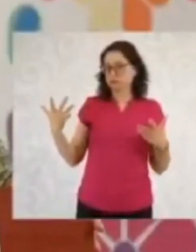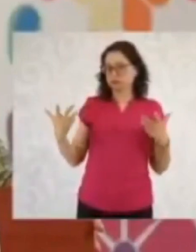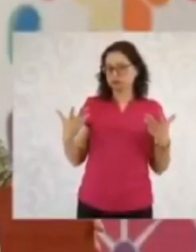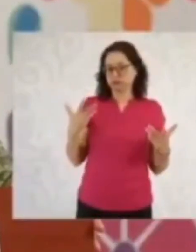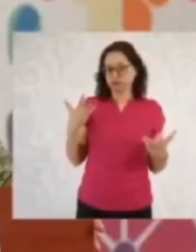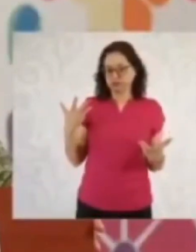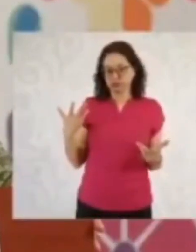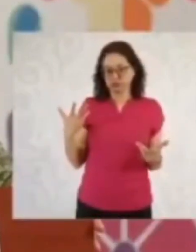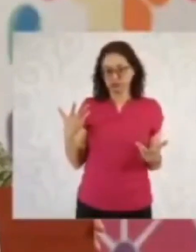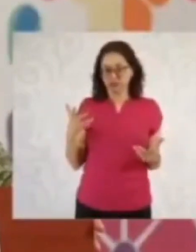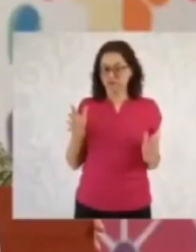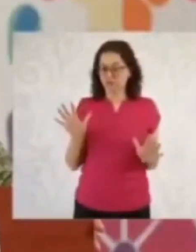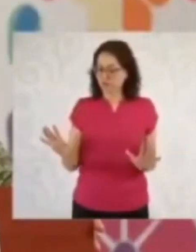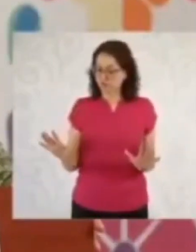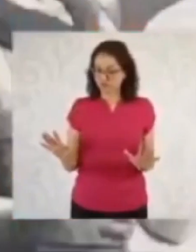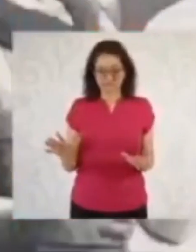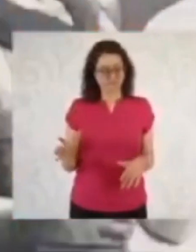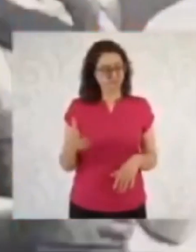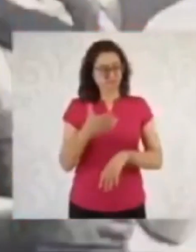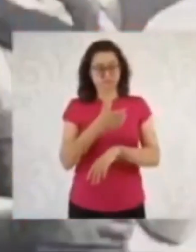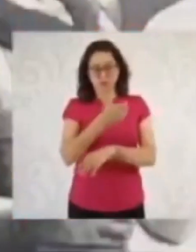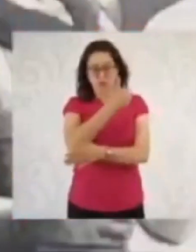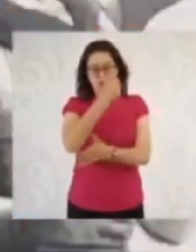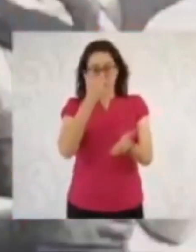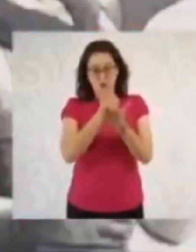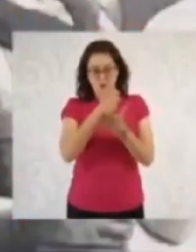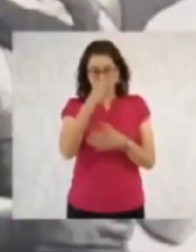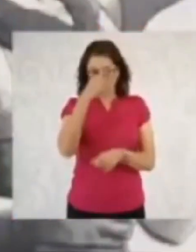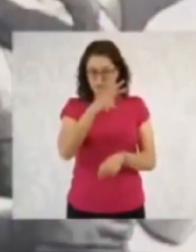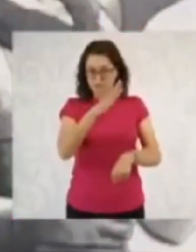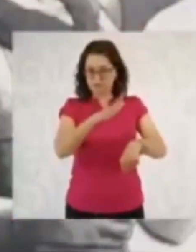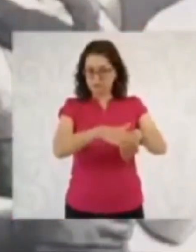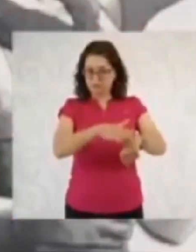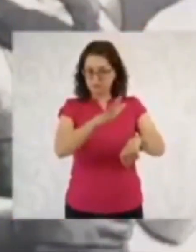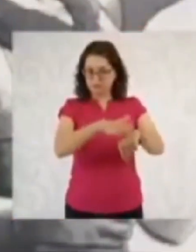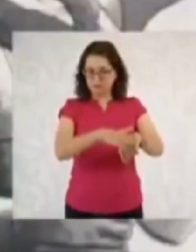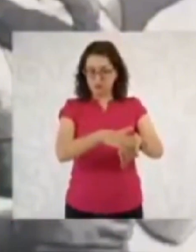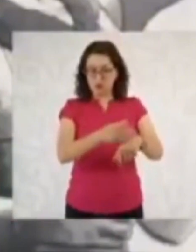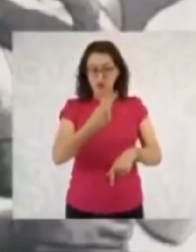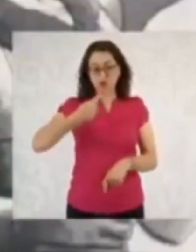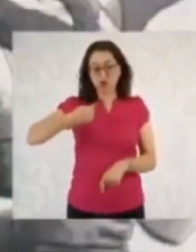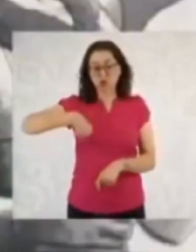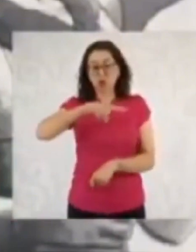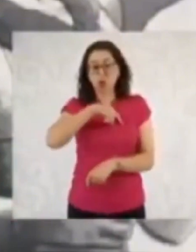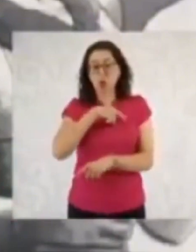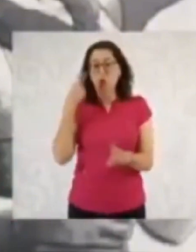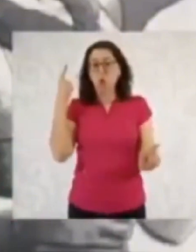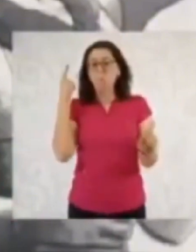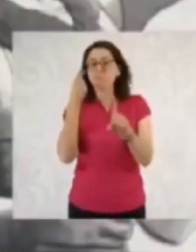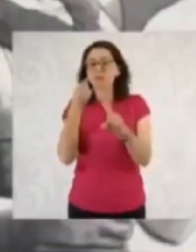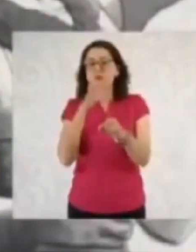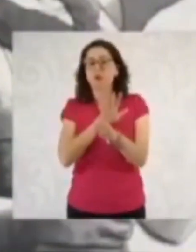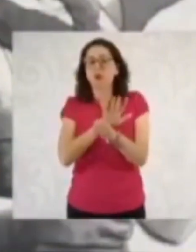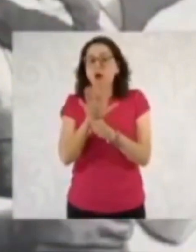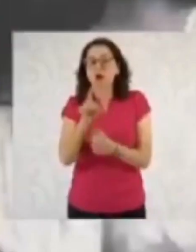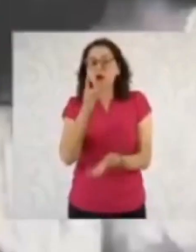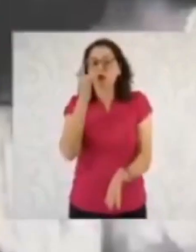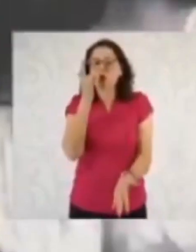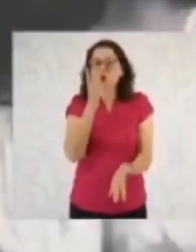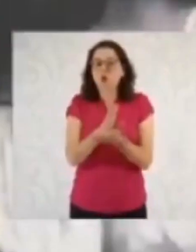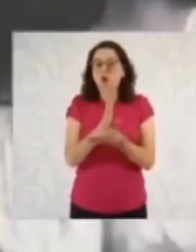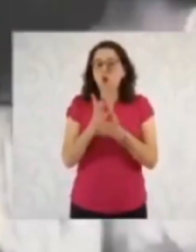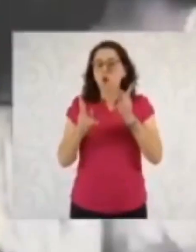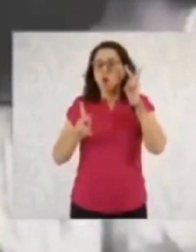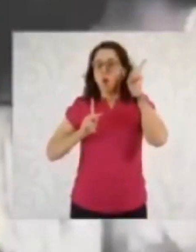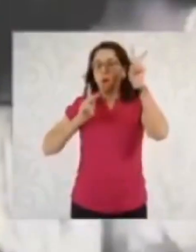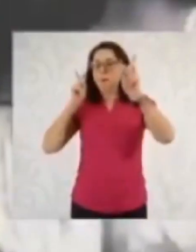lo sucesivo lo que se tiene que hacer primero es cumplir exactamente la misión por la cual fue establecida en las reuniones